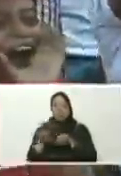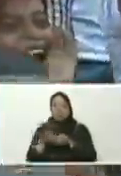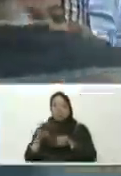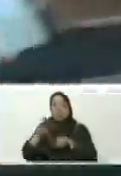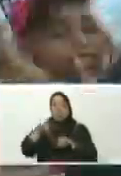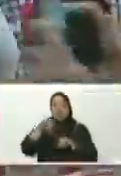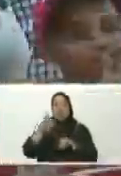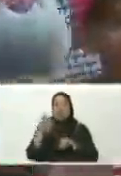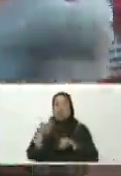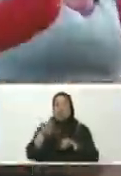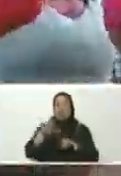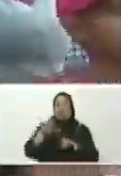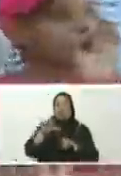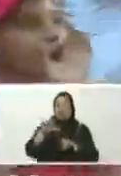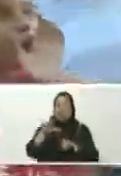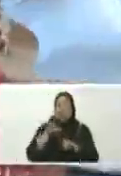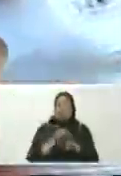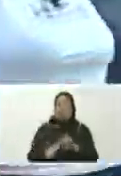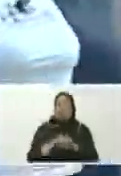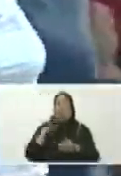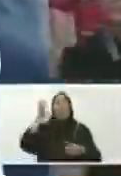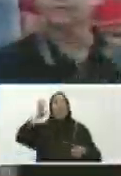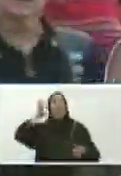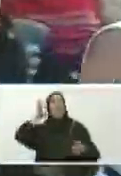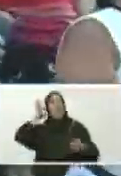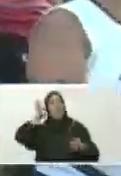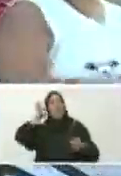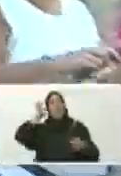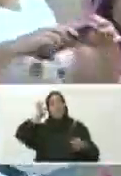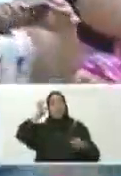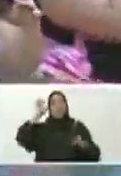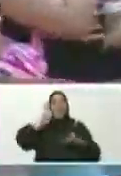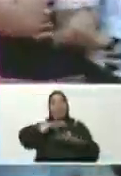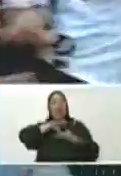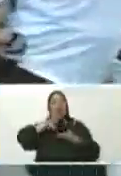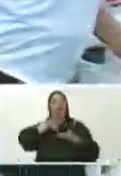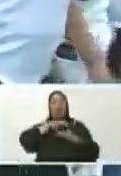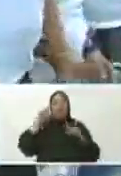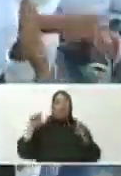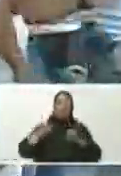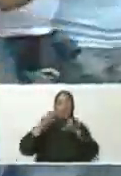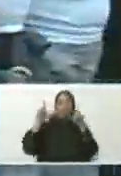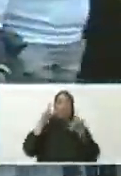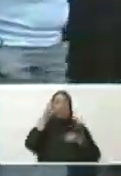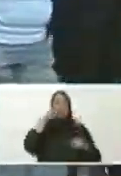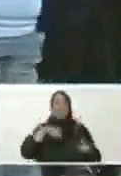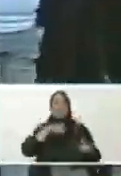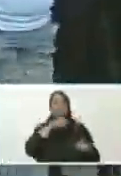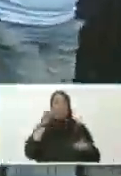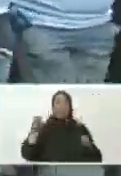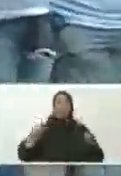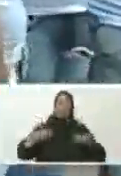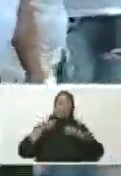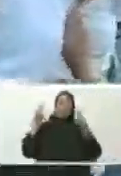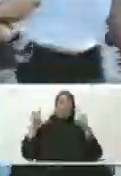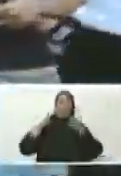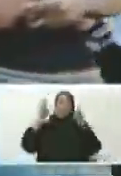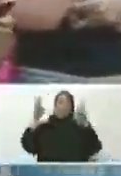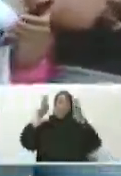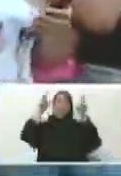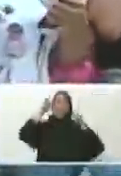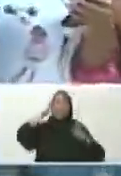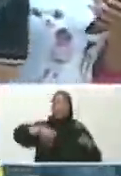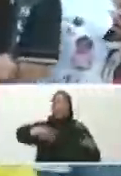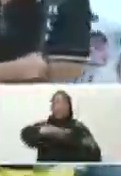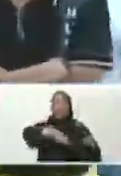Mira las mujeres, ¿vale? Las mujeres siempre inventando cantos y consignas. Que Dios me las bendiga, ¿vale? ¡Que viva el pueblo de Valencia!